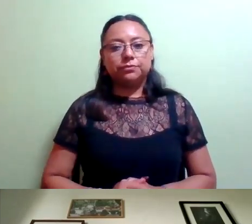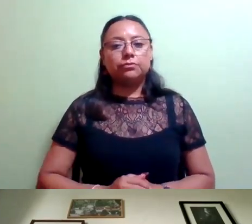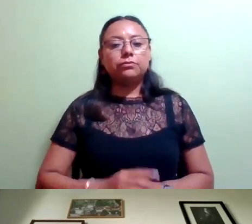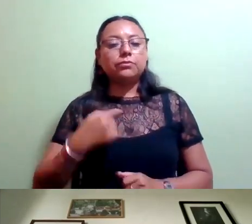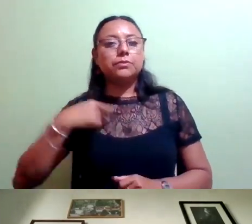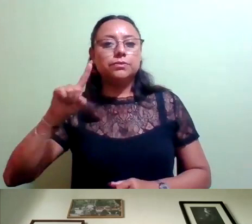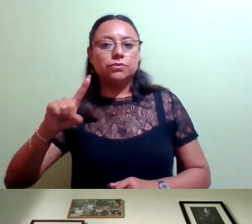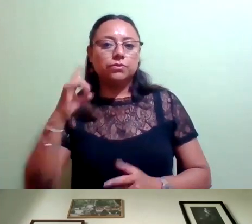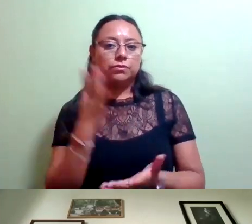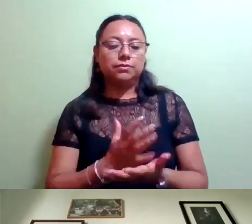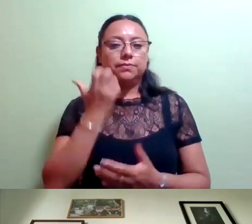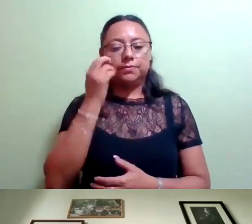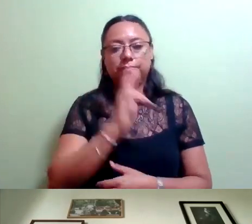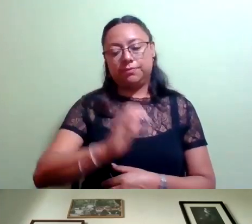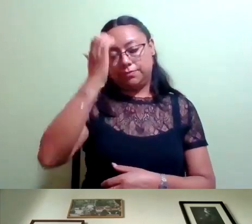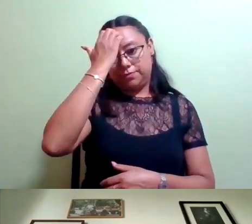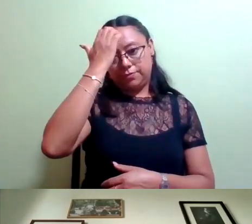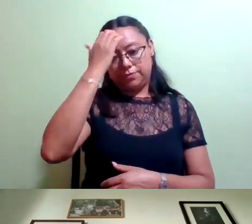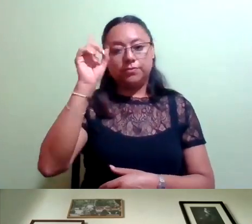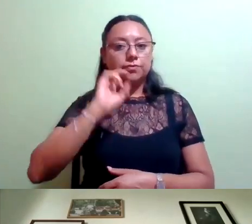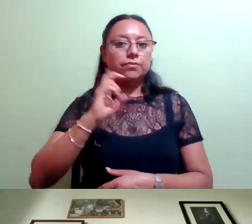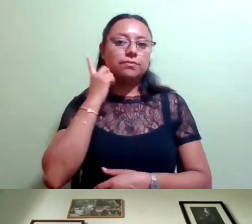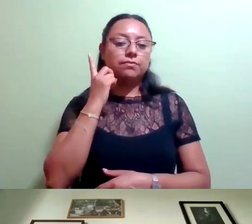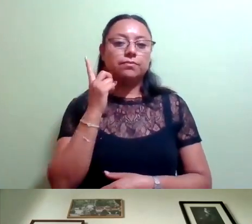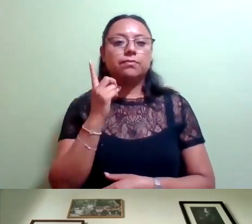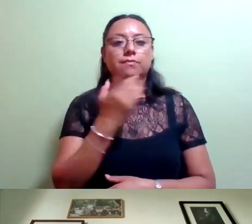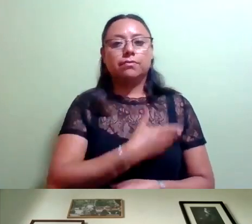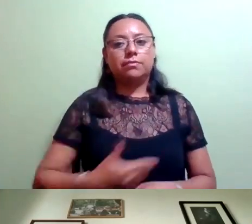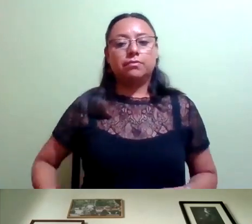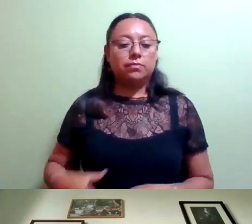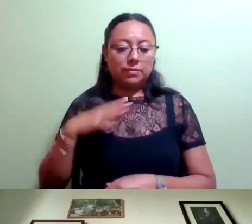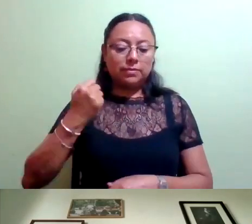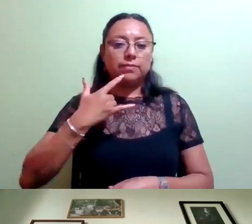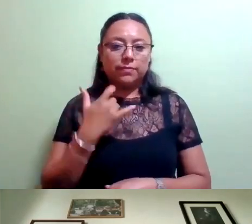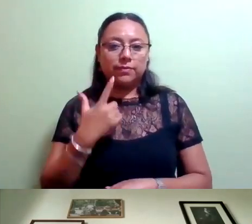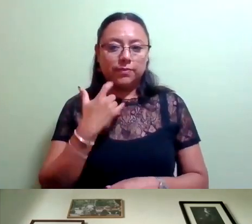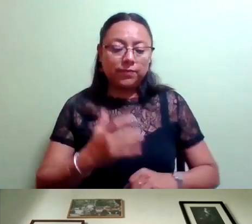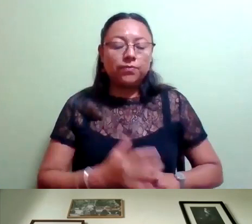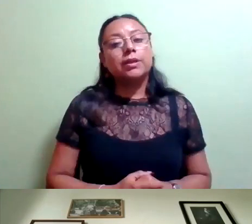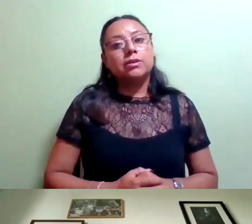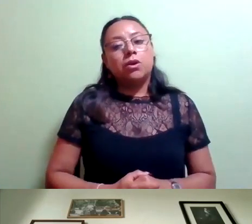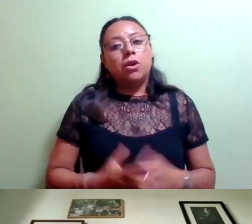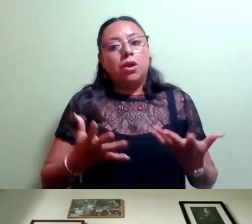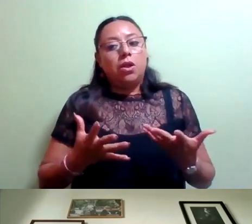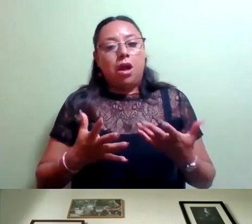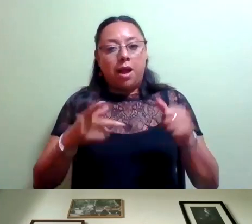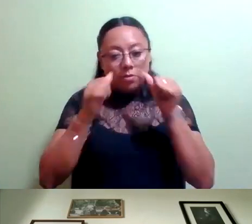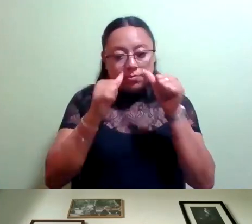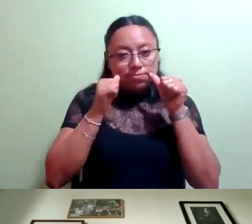Solamente que reconocer, diputada presidenta, el esfuerzo que se ha hecho por darle continuidad al Parlamento de Personas con Discapacidad. Es un